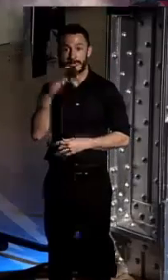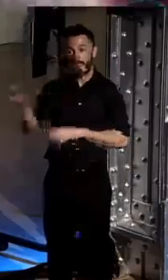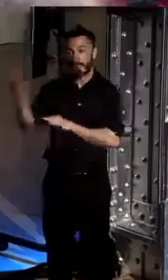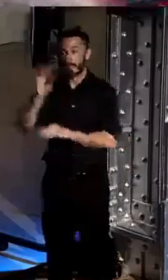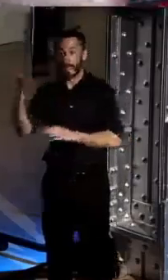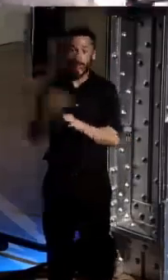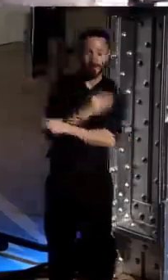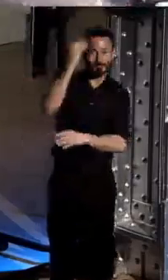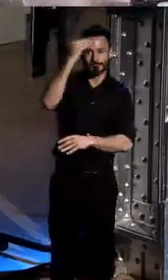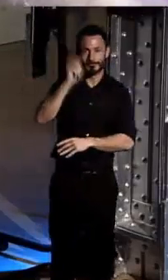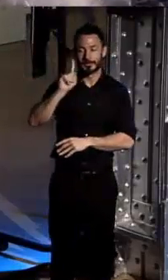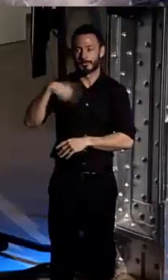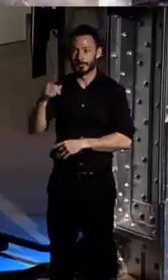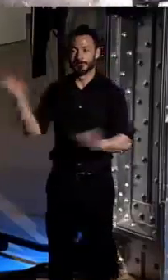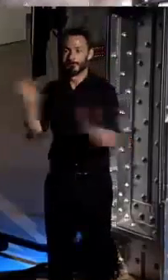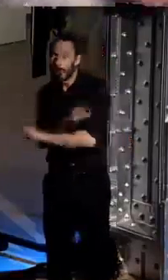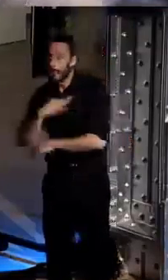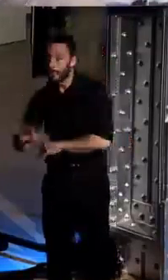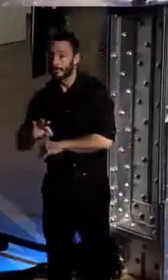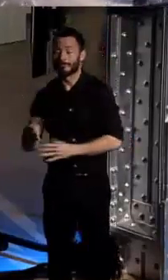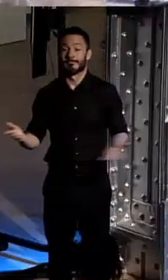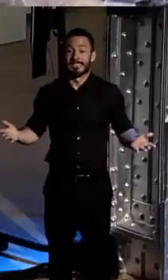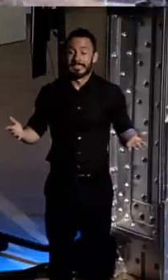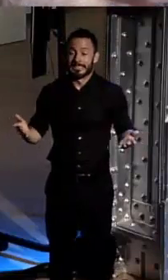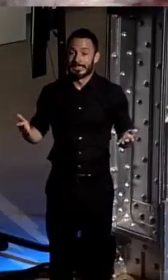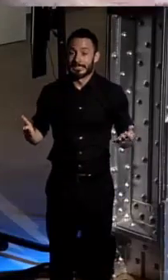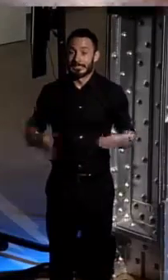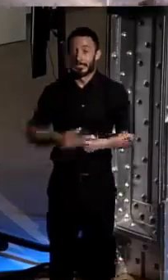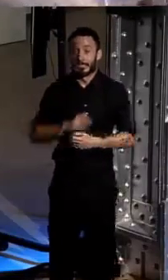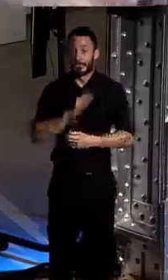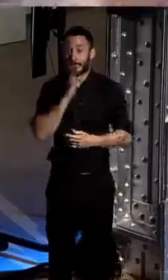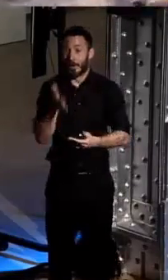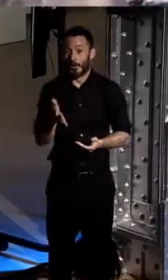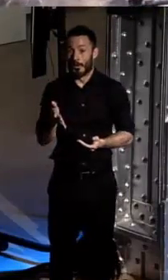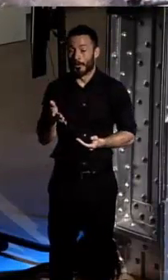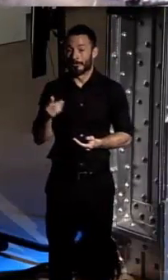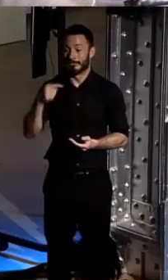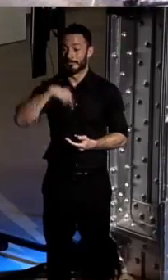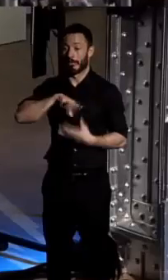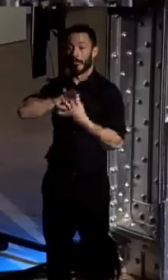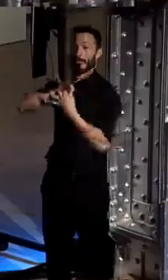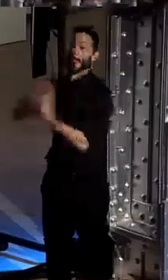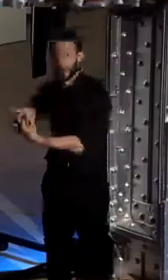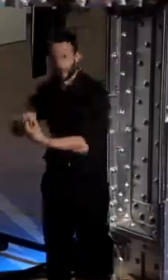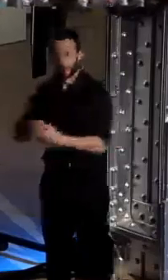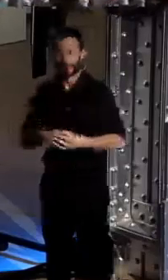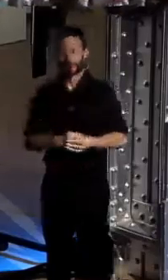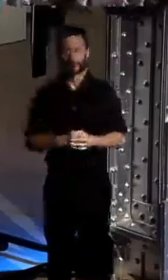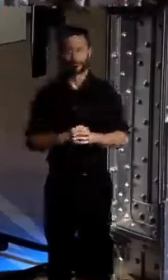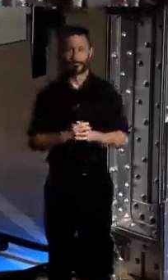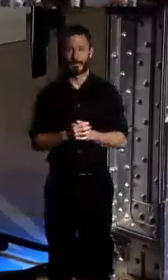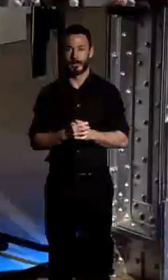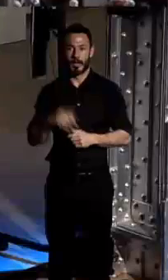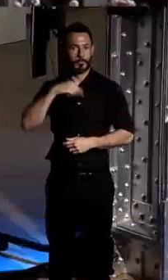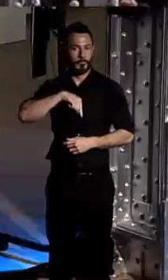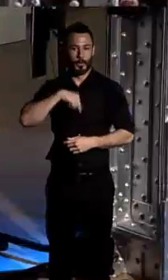una decisión, a lo mejor luego te equivocas, simplemente por llevarte las emociones primeramente. Las emociones yo creo que son